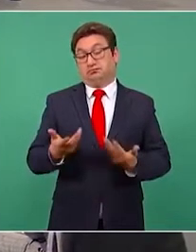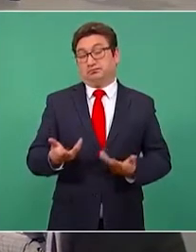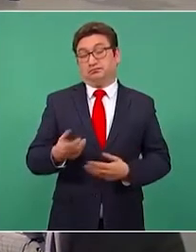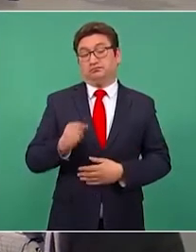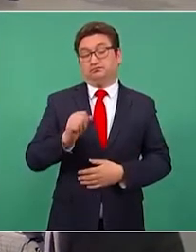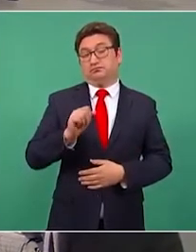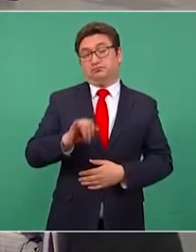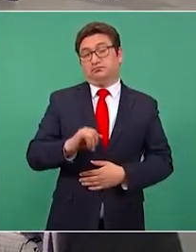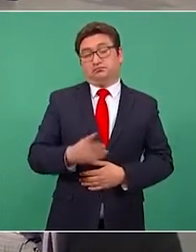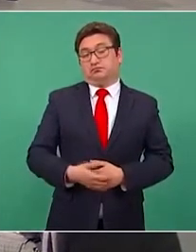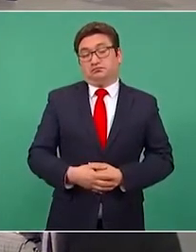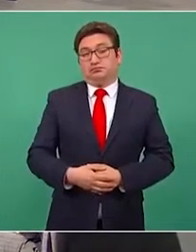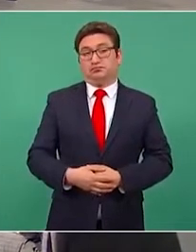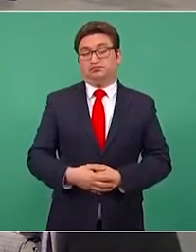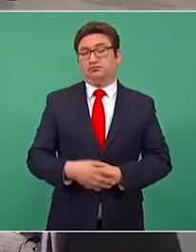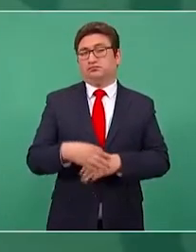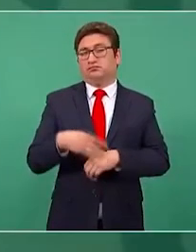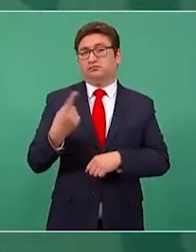es